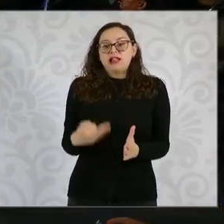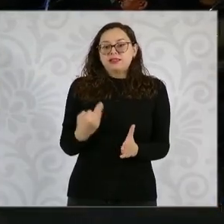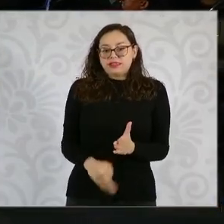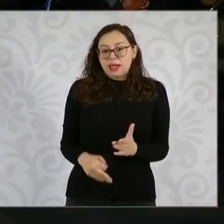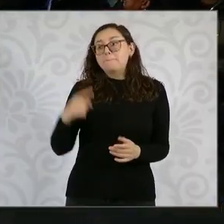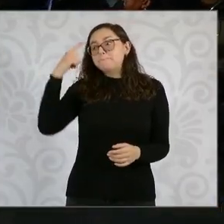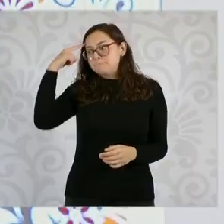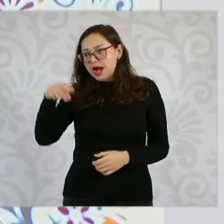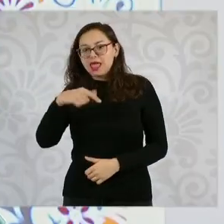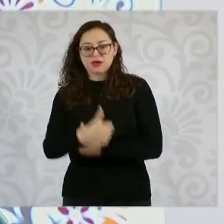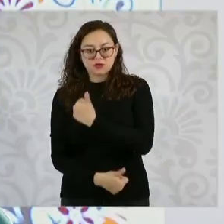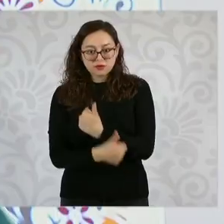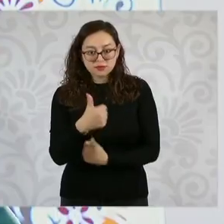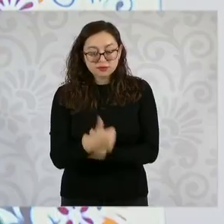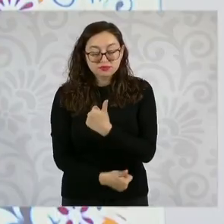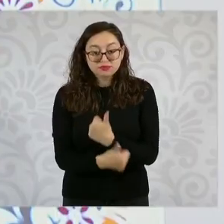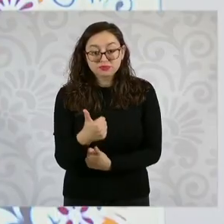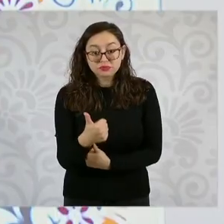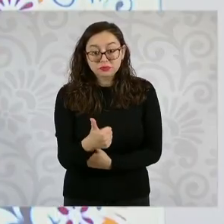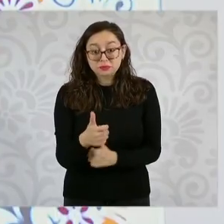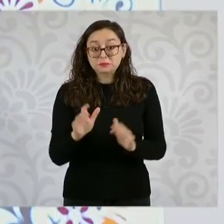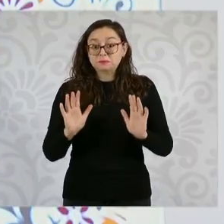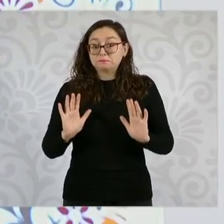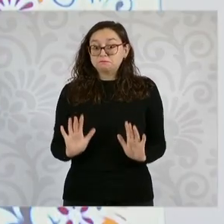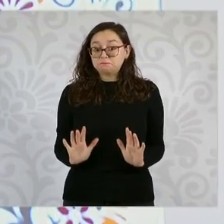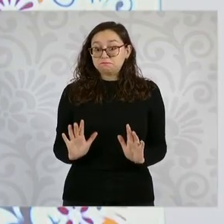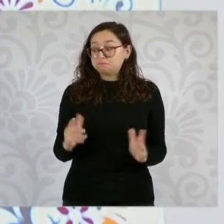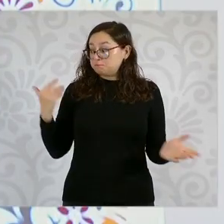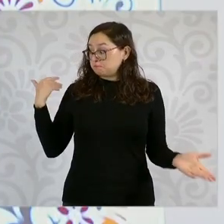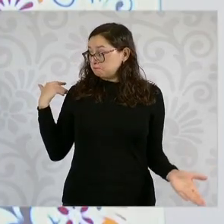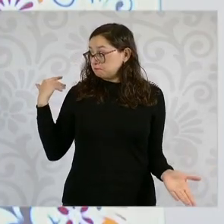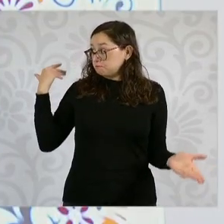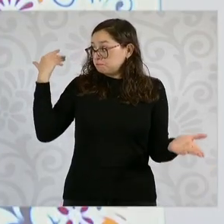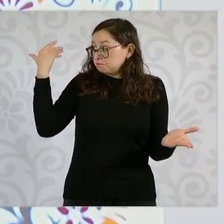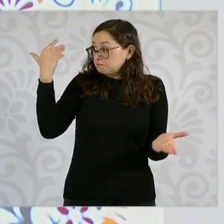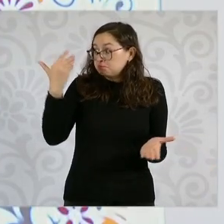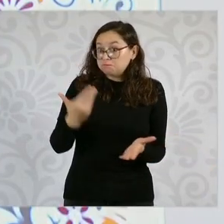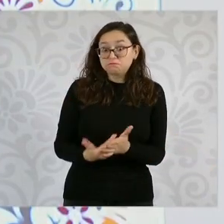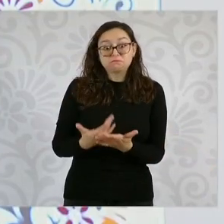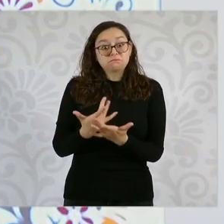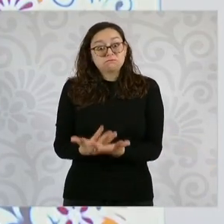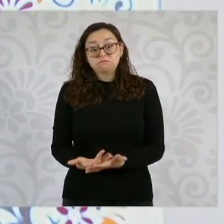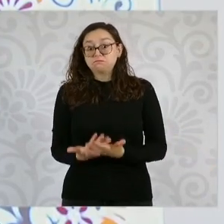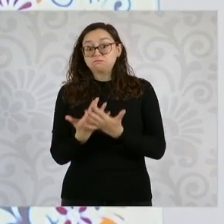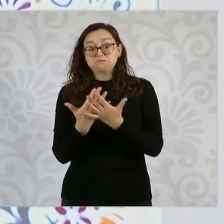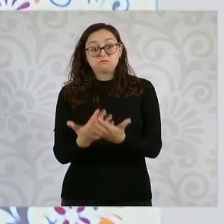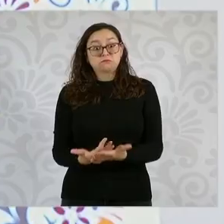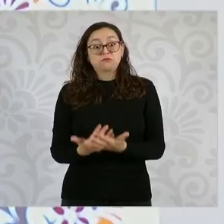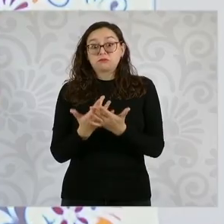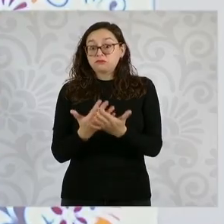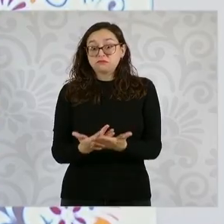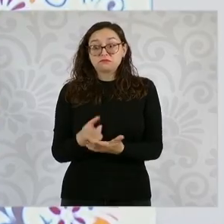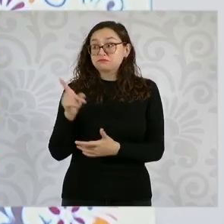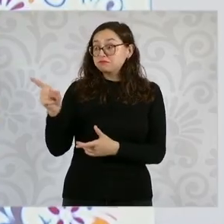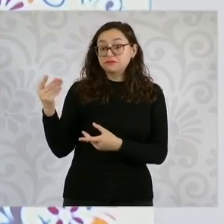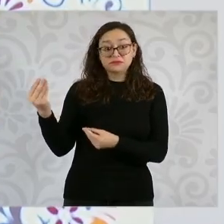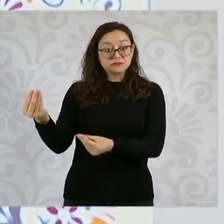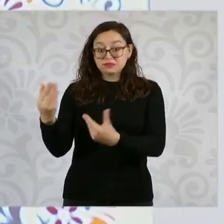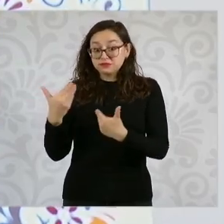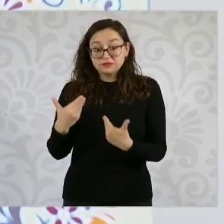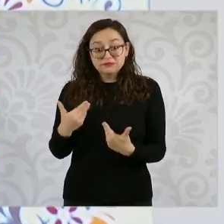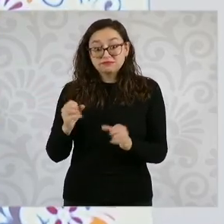sean tomados en cuenta. Hasta ahora, lo dijo el otro día el senador Fernández Noroña, no lo han